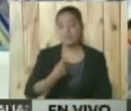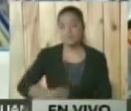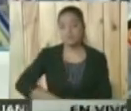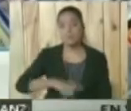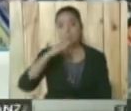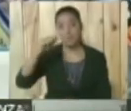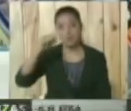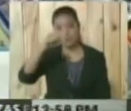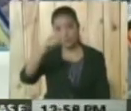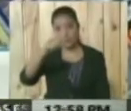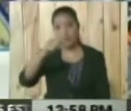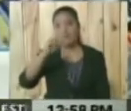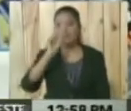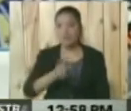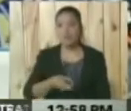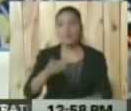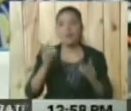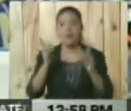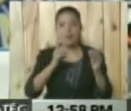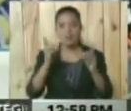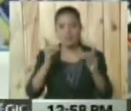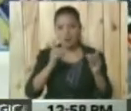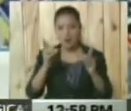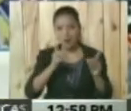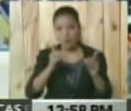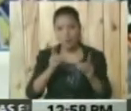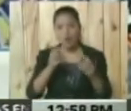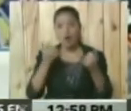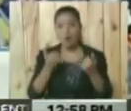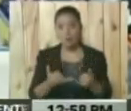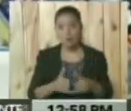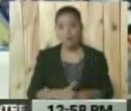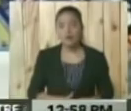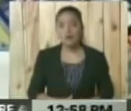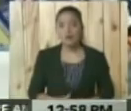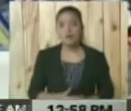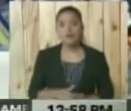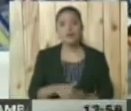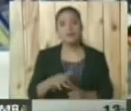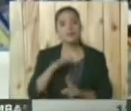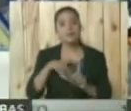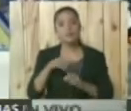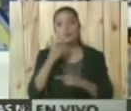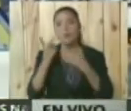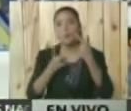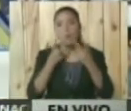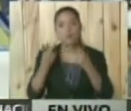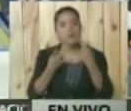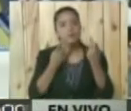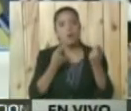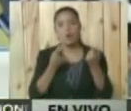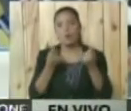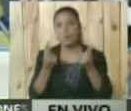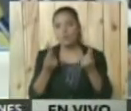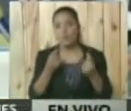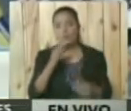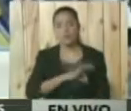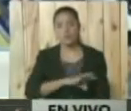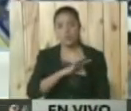Maduro de que debe ser el diálogo el mecanismo a través del cual los asuntos políticos, económicos, sociales